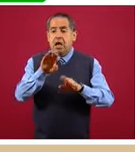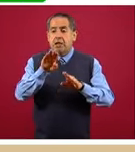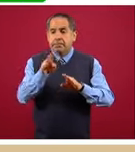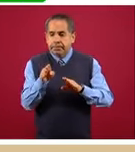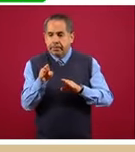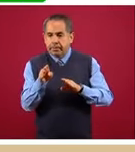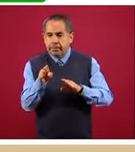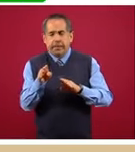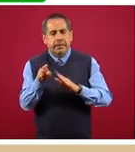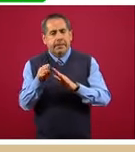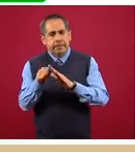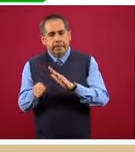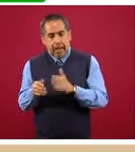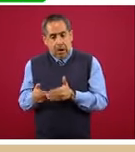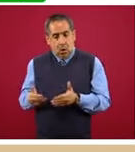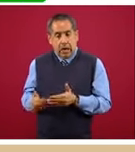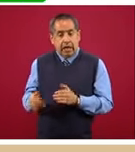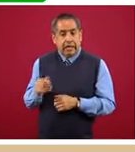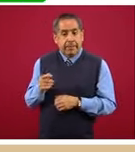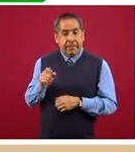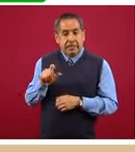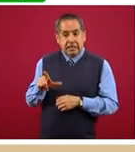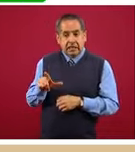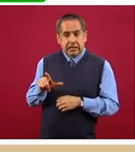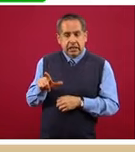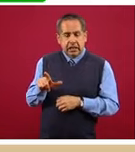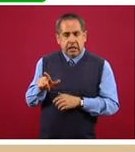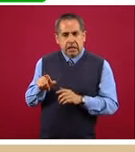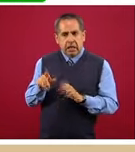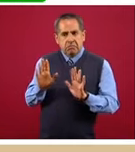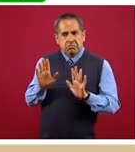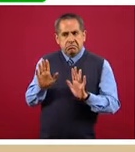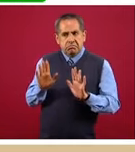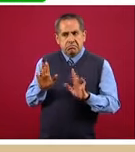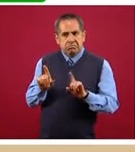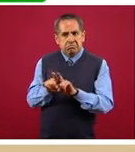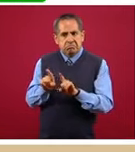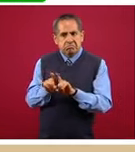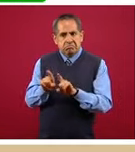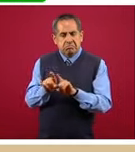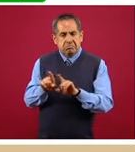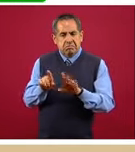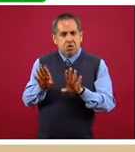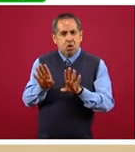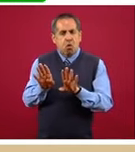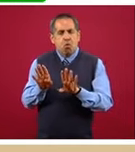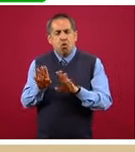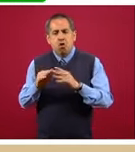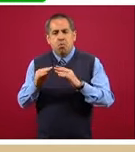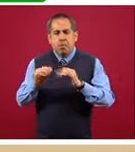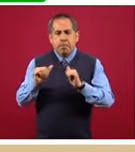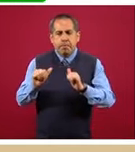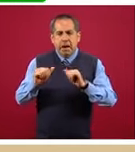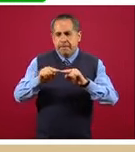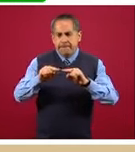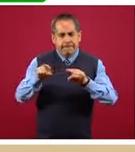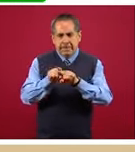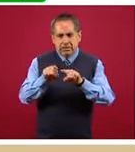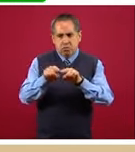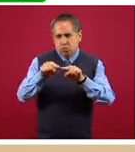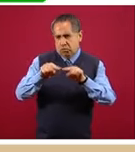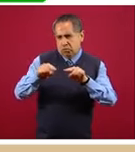descenso. Ahora en la semana 27 ese descenso no se ha mantenido, al menos no con la tendencia, más bien vemos una estabilidad en lo